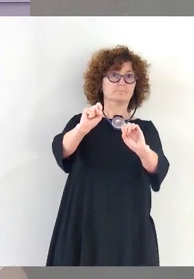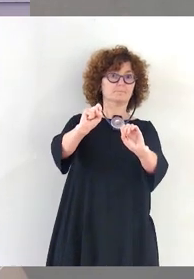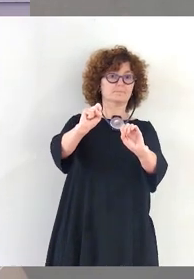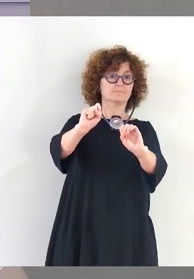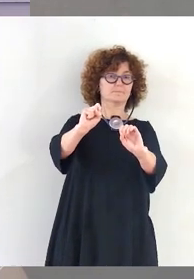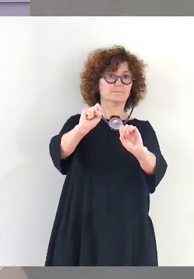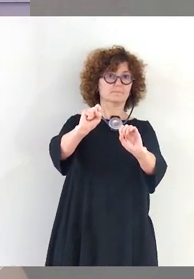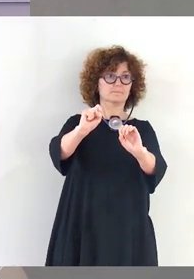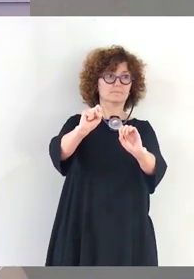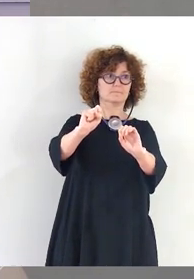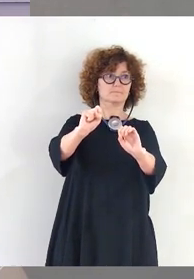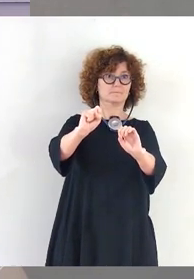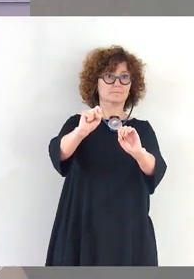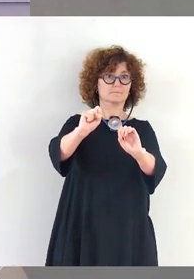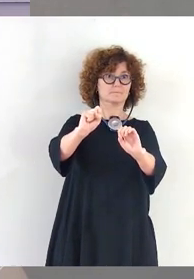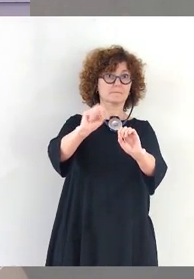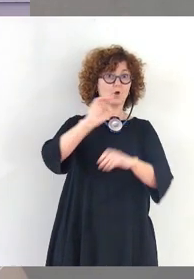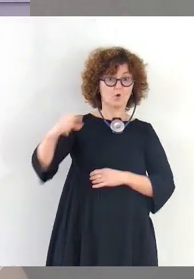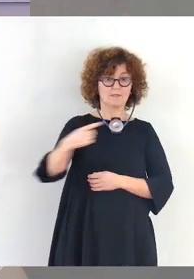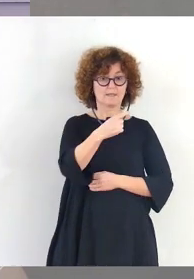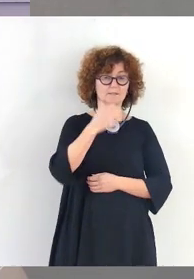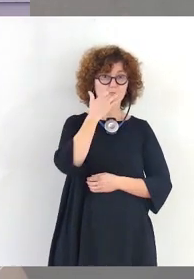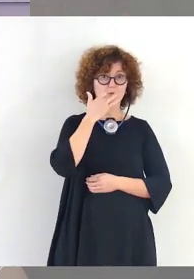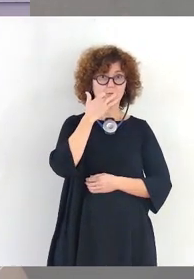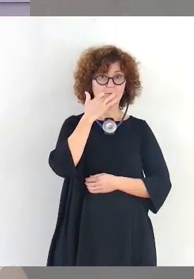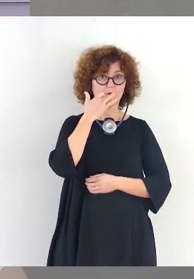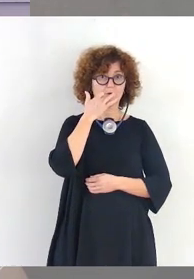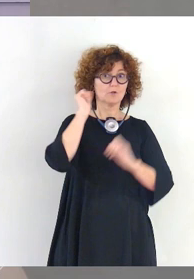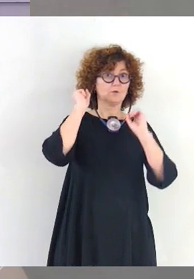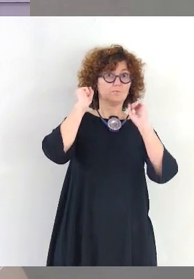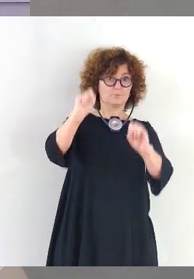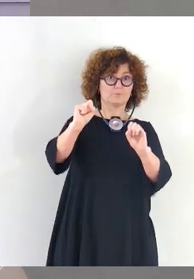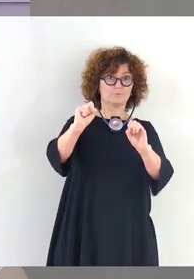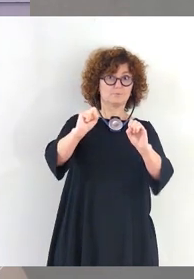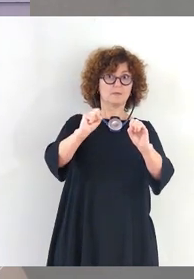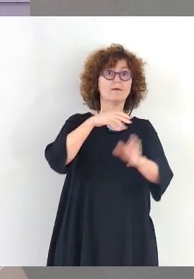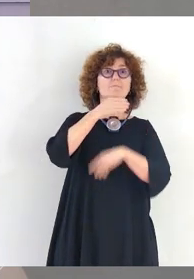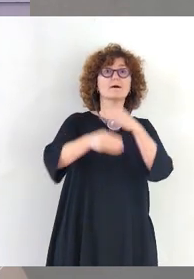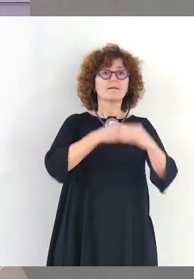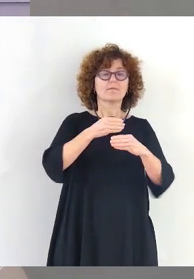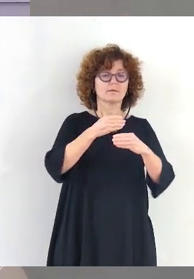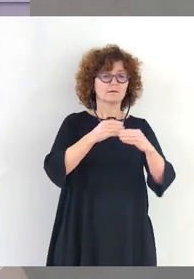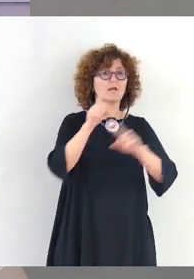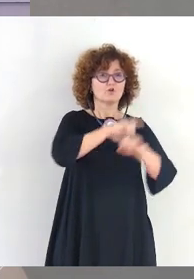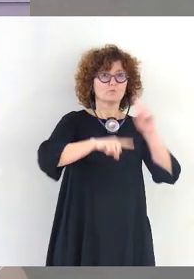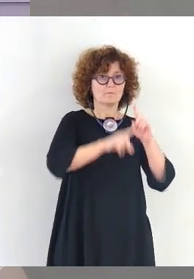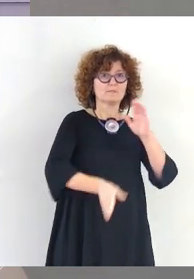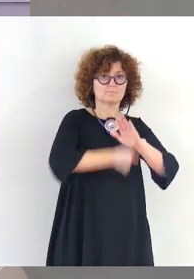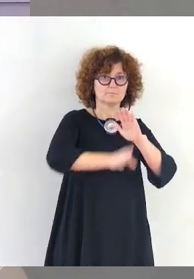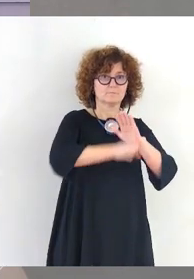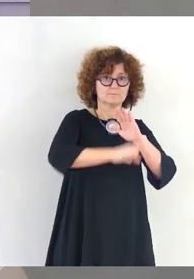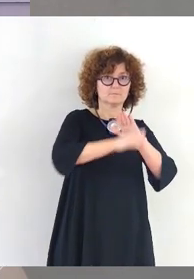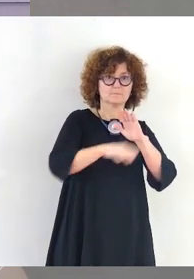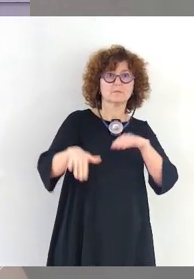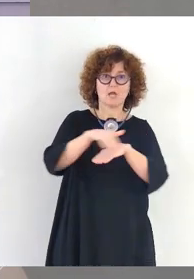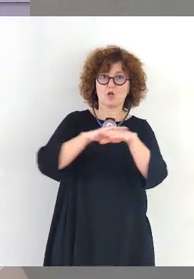los las ong que cierran las puertas van a hacer que se escalen los problemas y los gobiernos van a tener más problemas